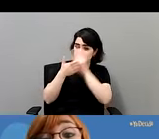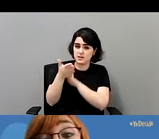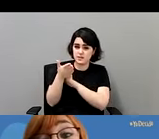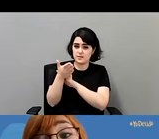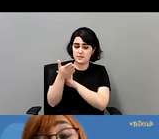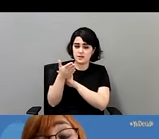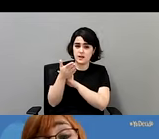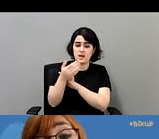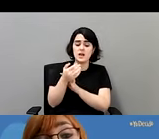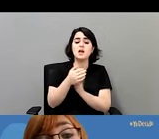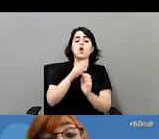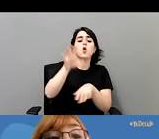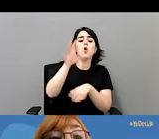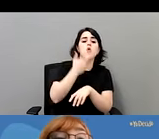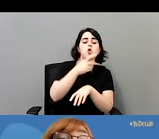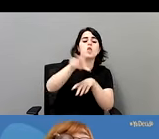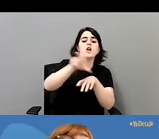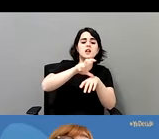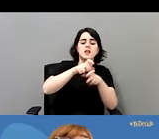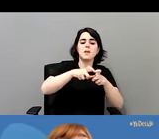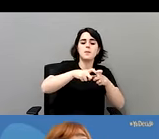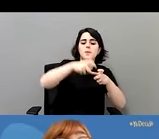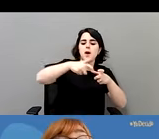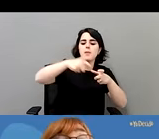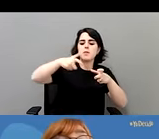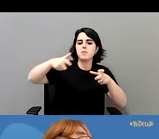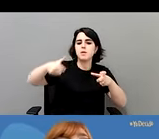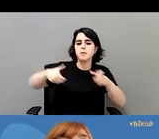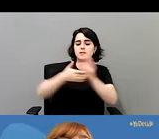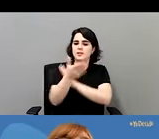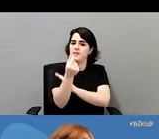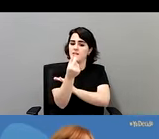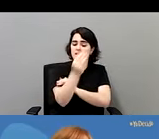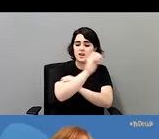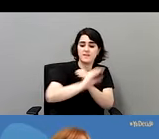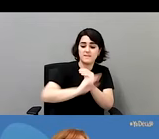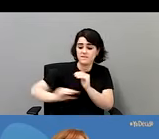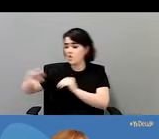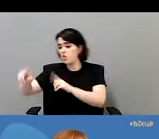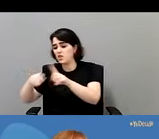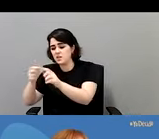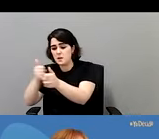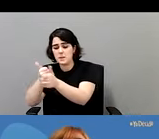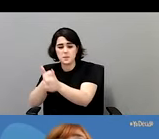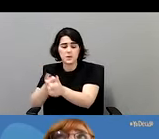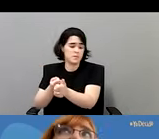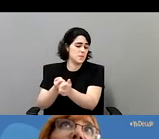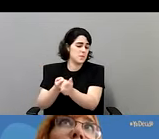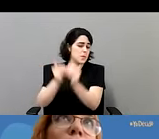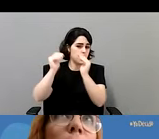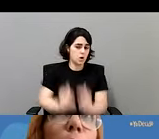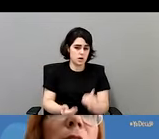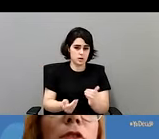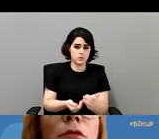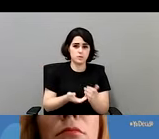tartita, el gris se va haciendo más grande y cada vez va recibiendo menos dinero para el coste de la asistencia personal. Os hablaba que